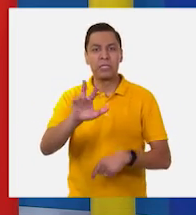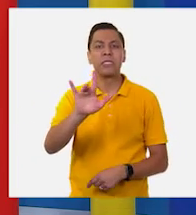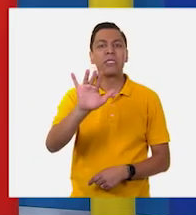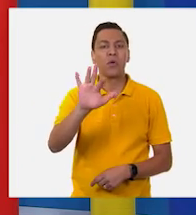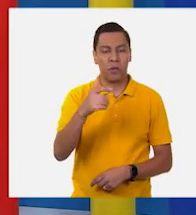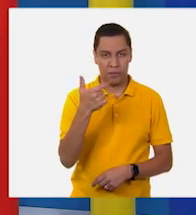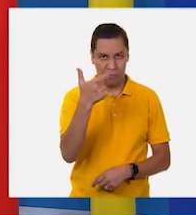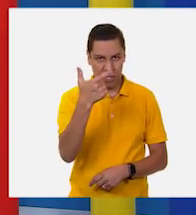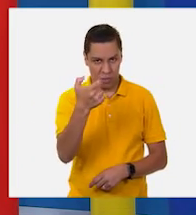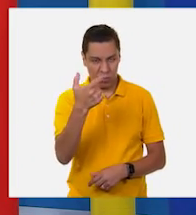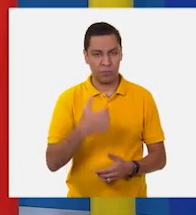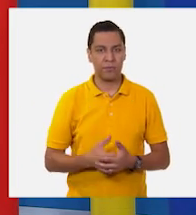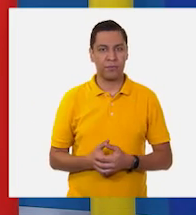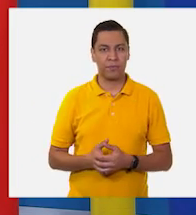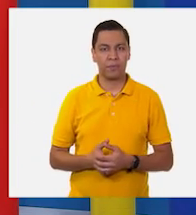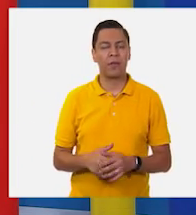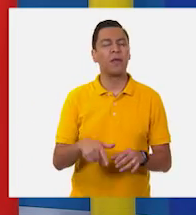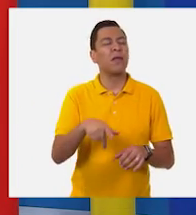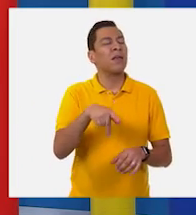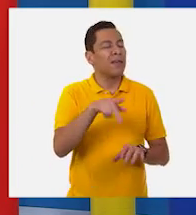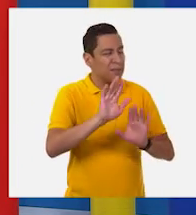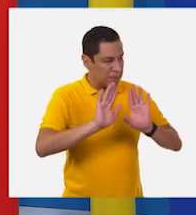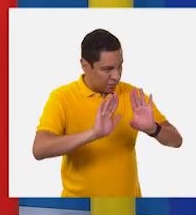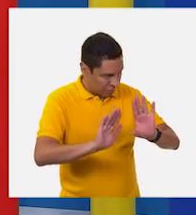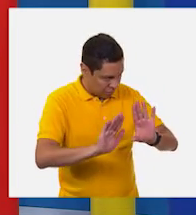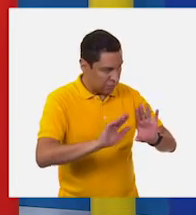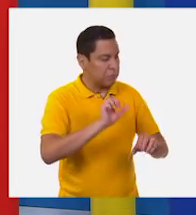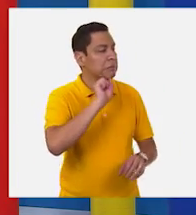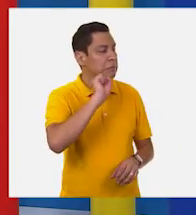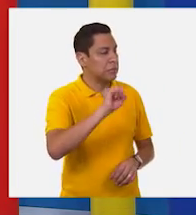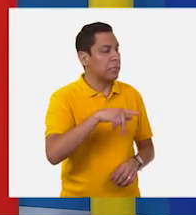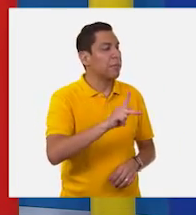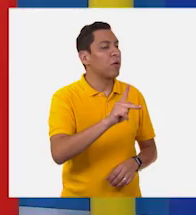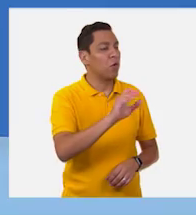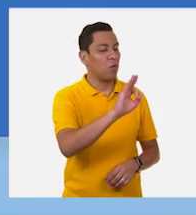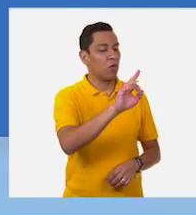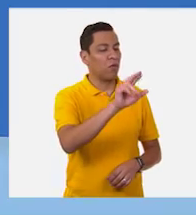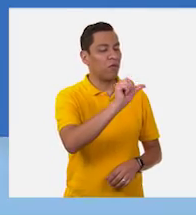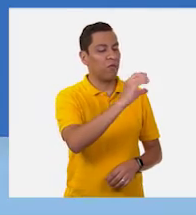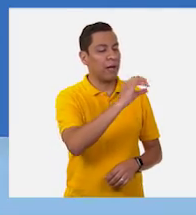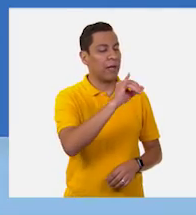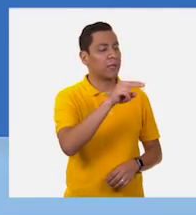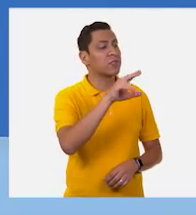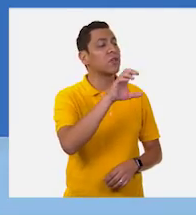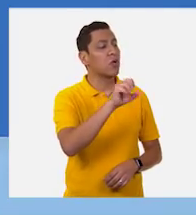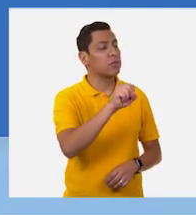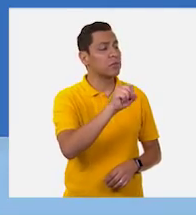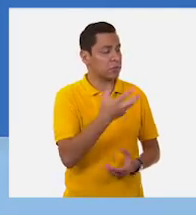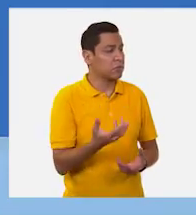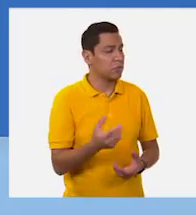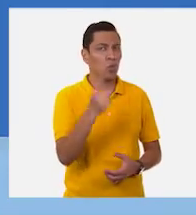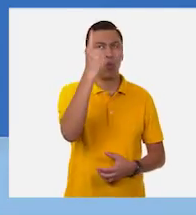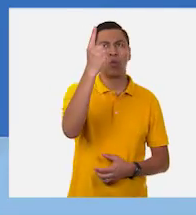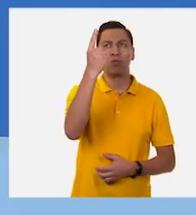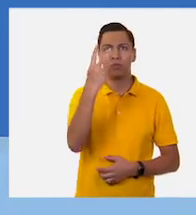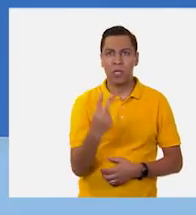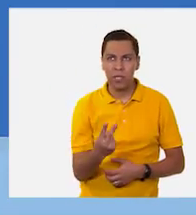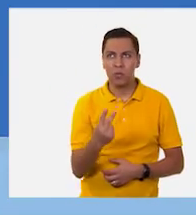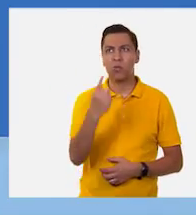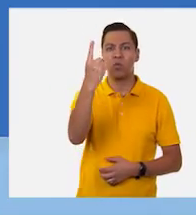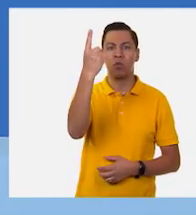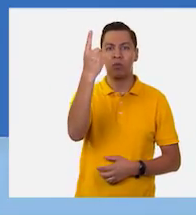podemos expresar esto en porcentajes y en fracciones o en fracciones? ¡Ah! Pues es justamente lo que quiero